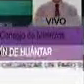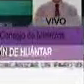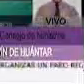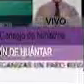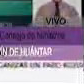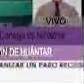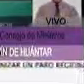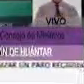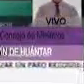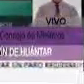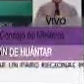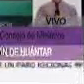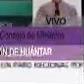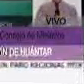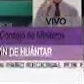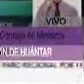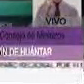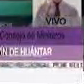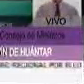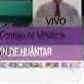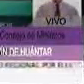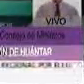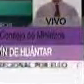Y por supuesto, y en primer lugar,